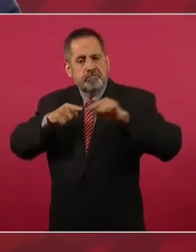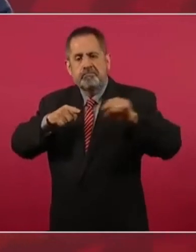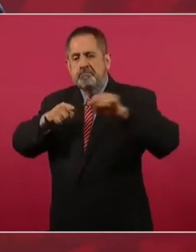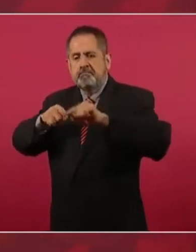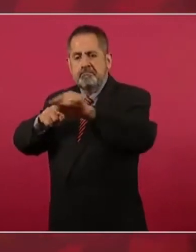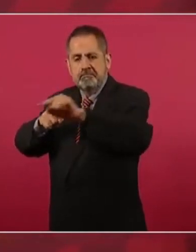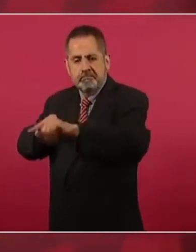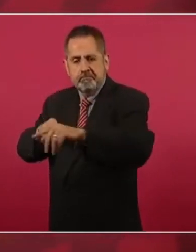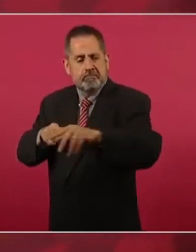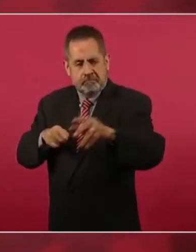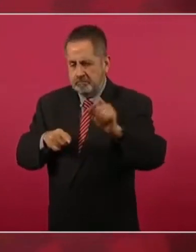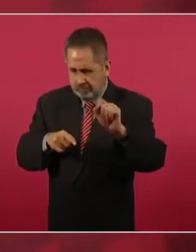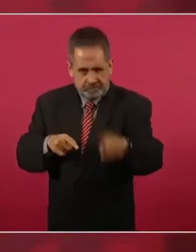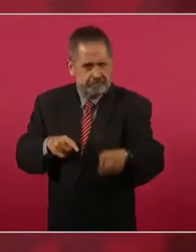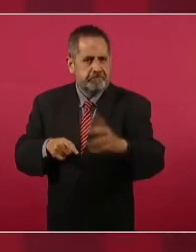conducción